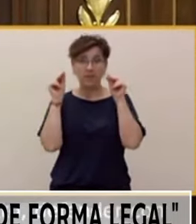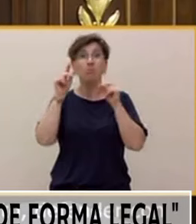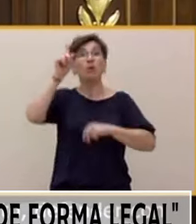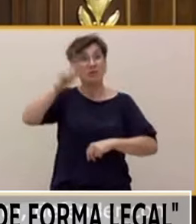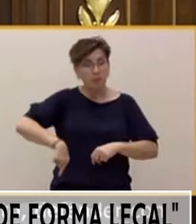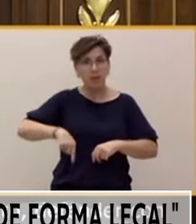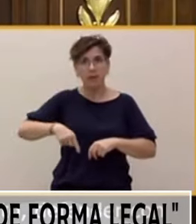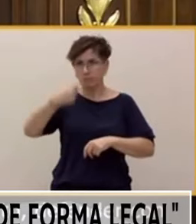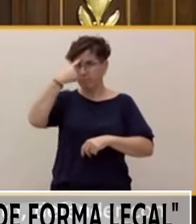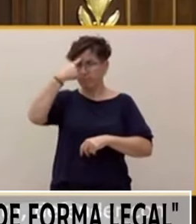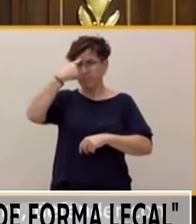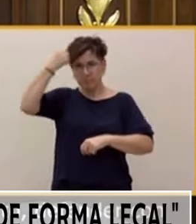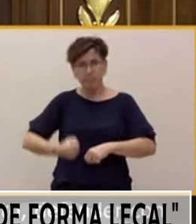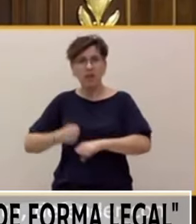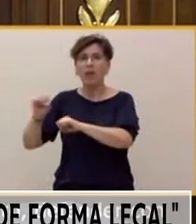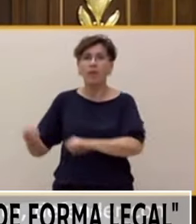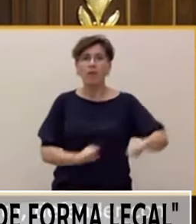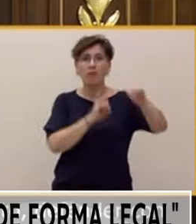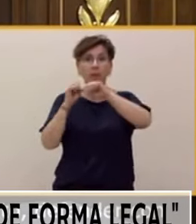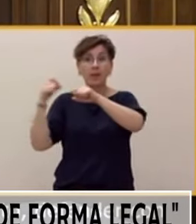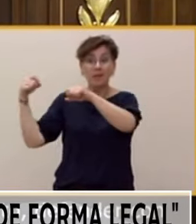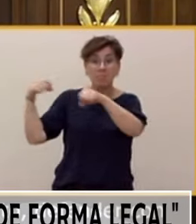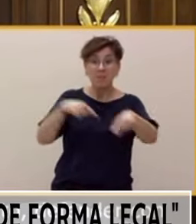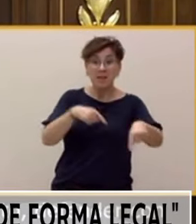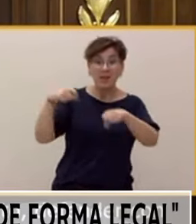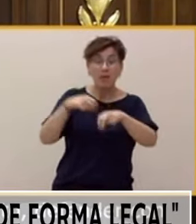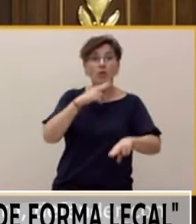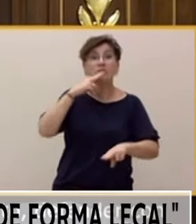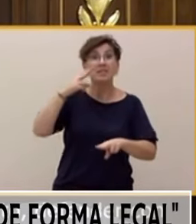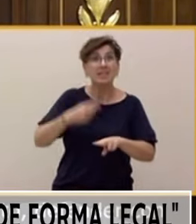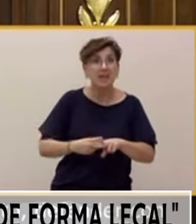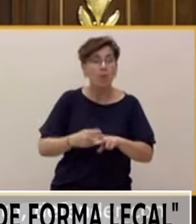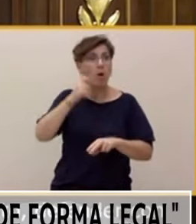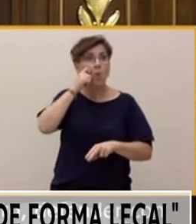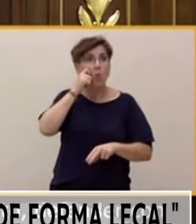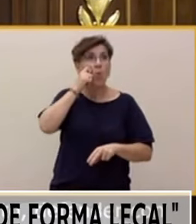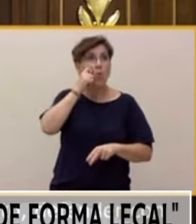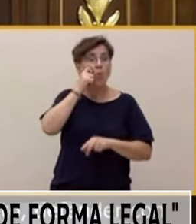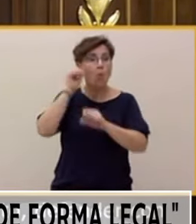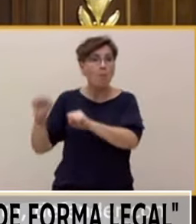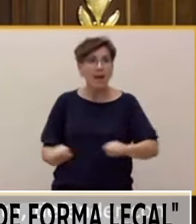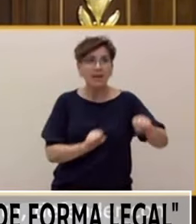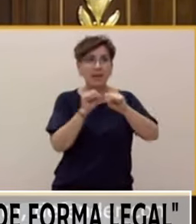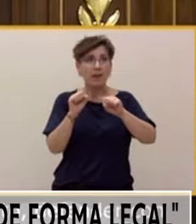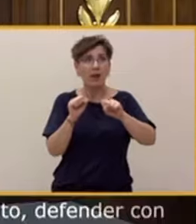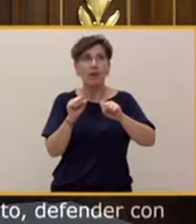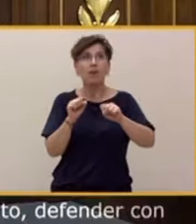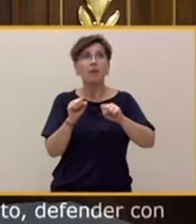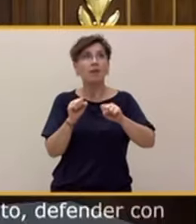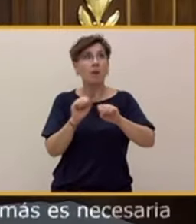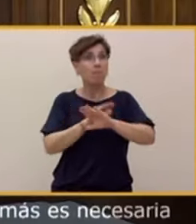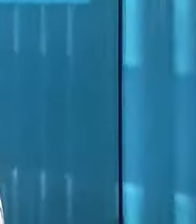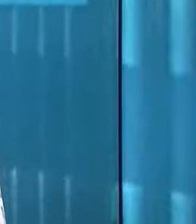de humanidad, que ya con eso sería suficiente, sino que además es necesaria para la prosperidad de nuestra